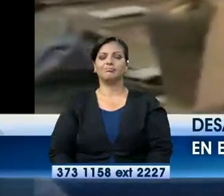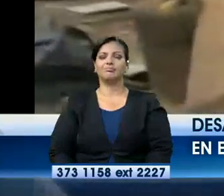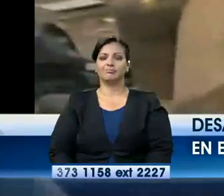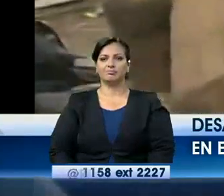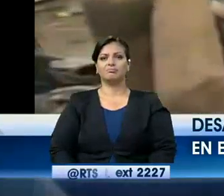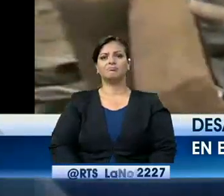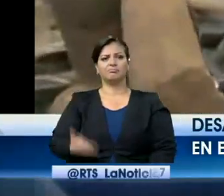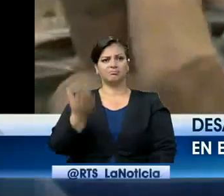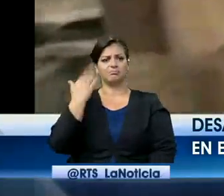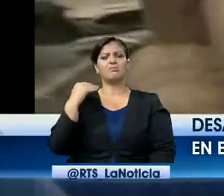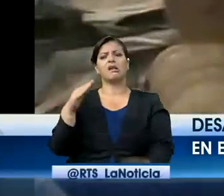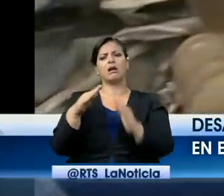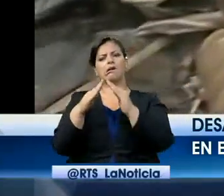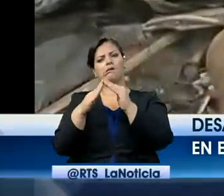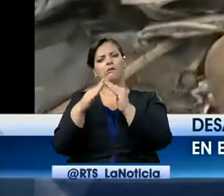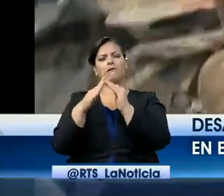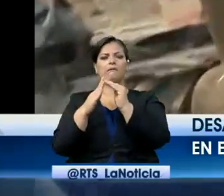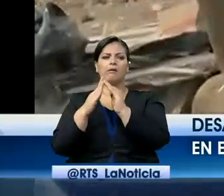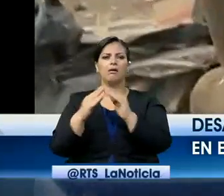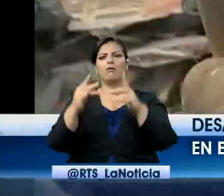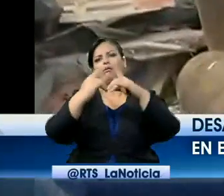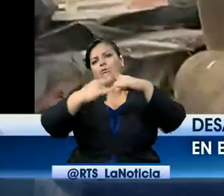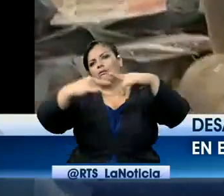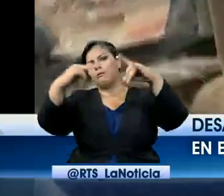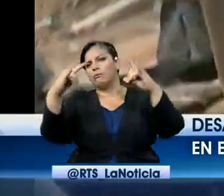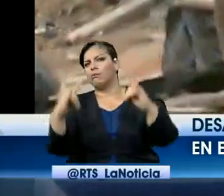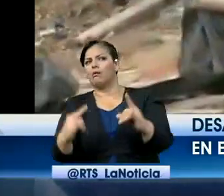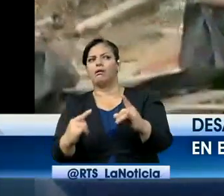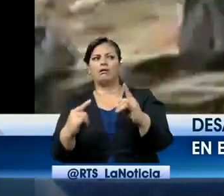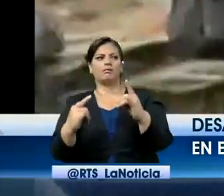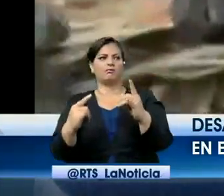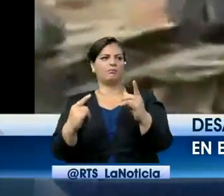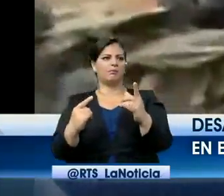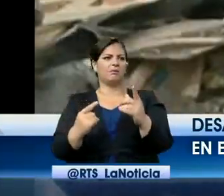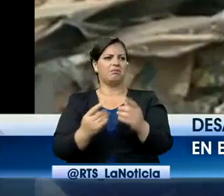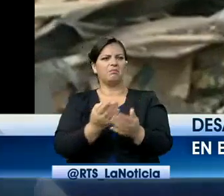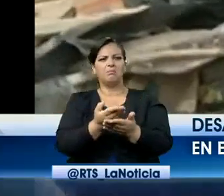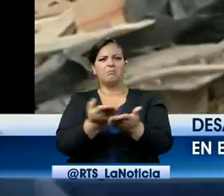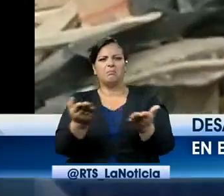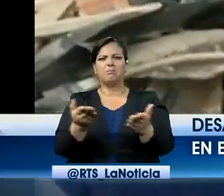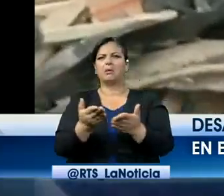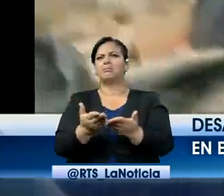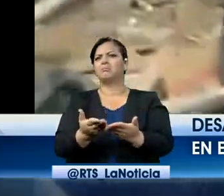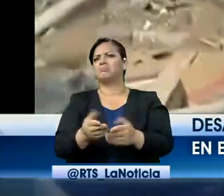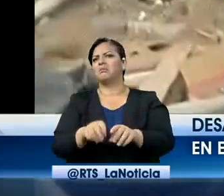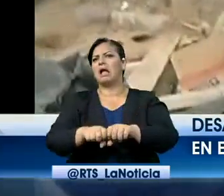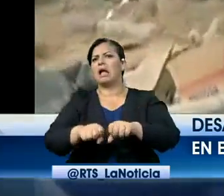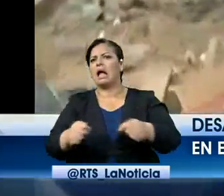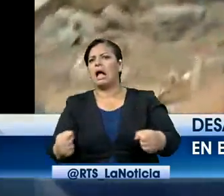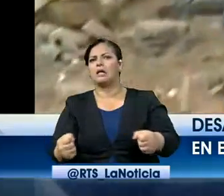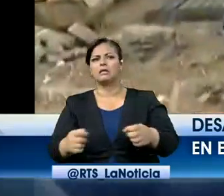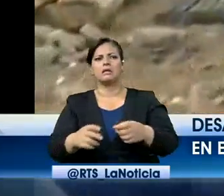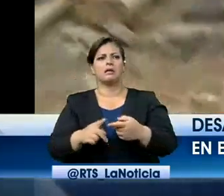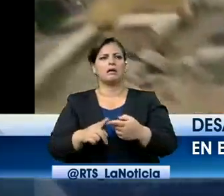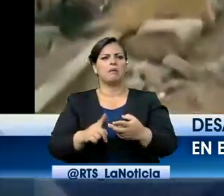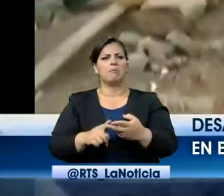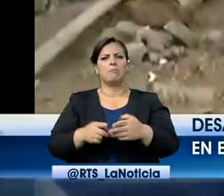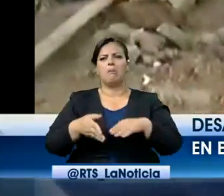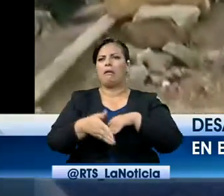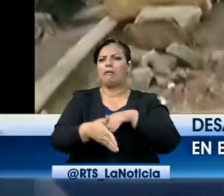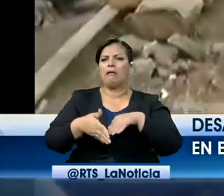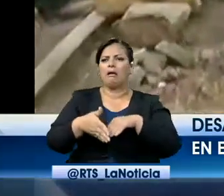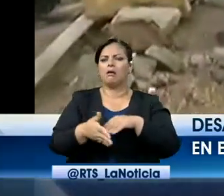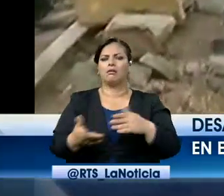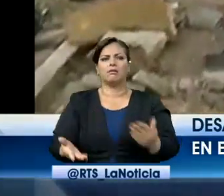pequeñas casuchas, algunas carpas, algunos plásticos, una que otra caña, maderas, en fin, intentaron armarlos,